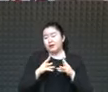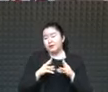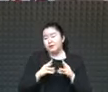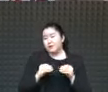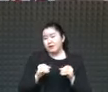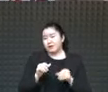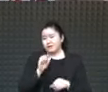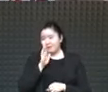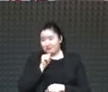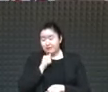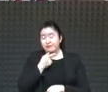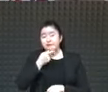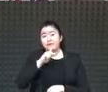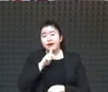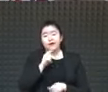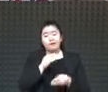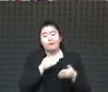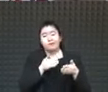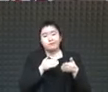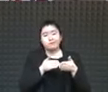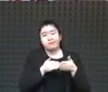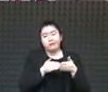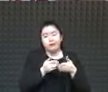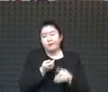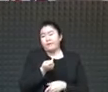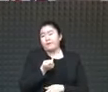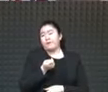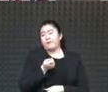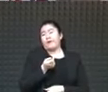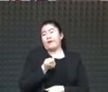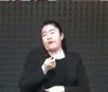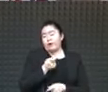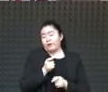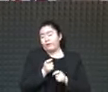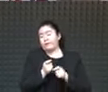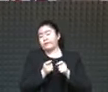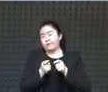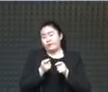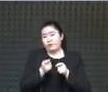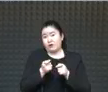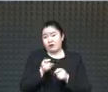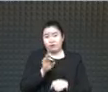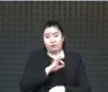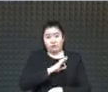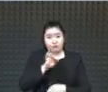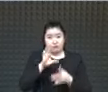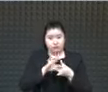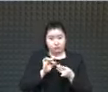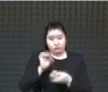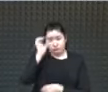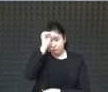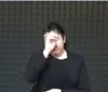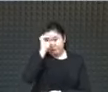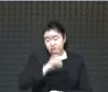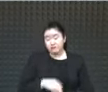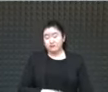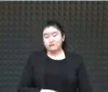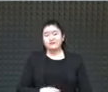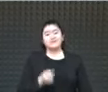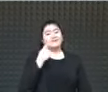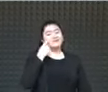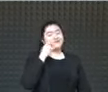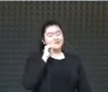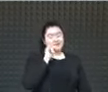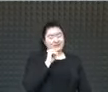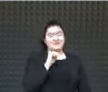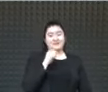precisamente la situación de pobreza de muchos mexicanos, muchos capitalinos. Sí, sobre este estudio que hace el Coneval,